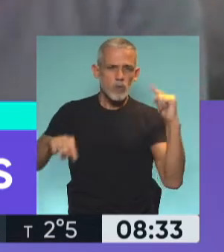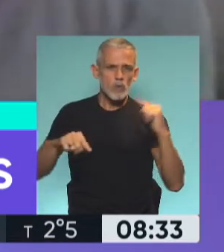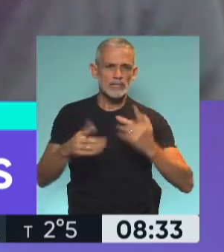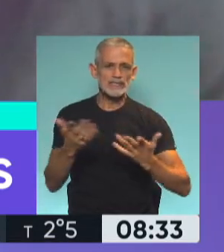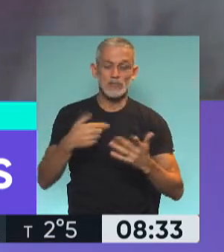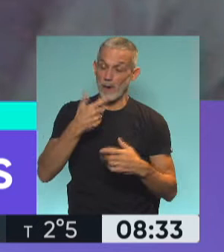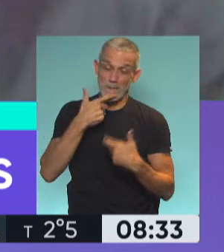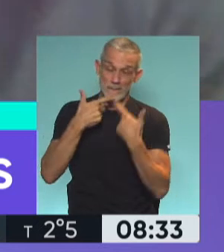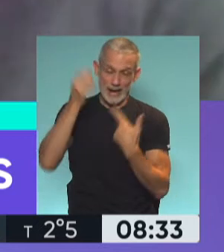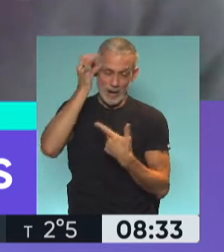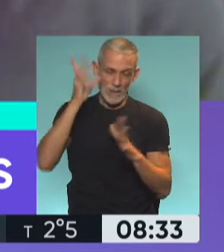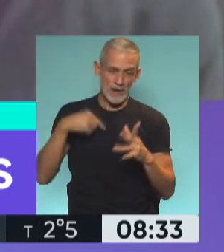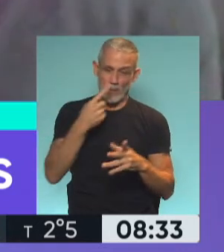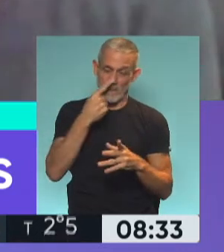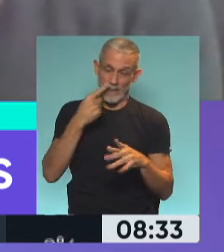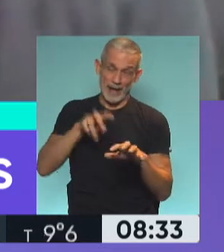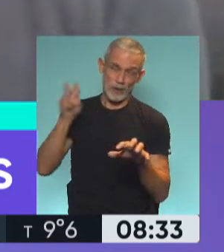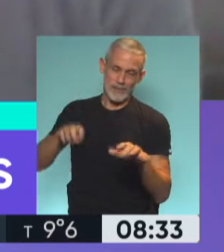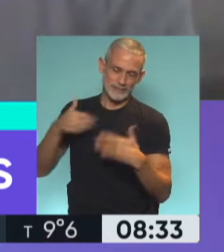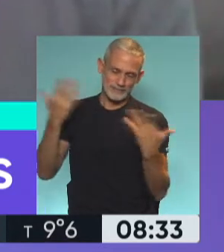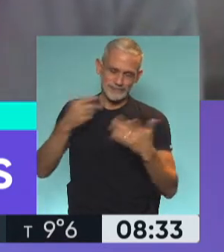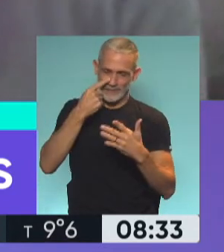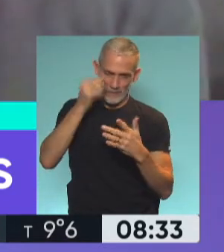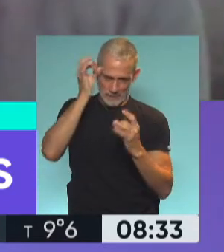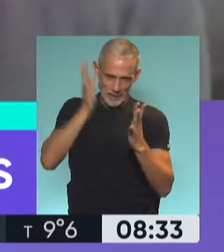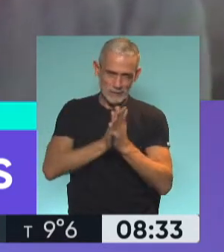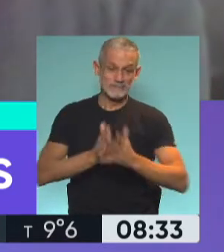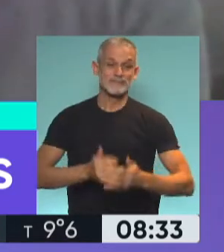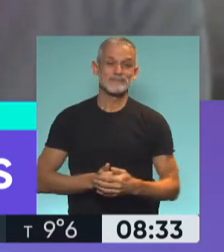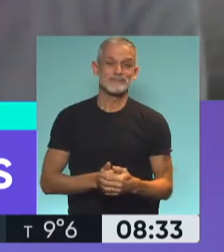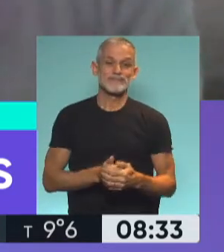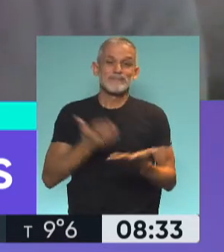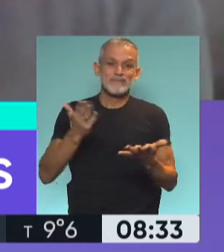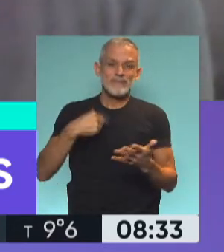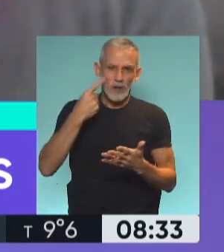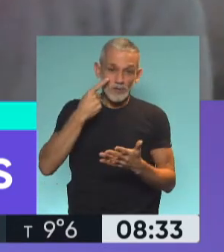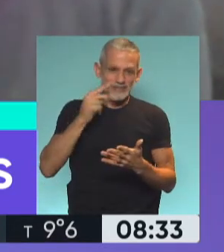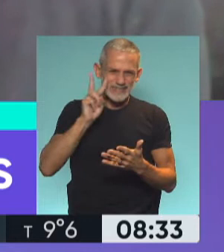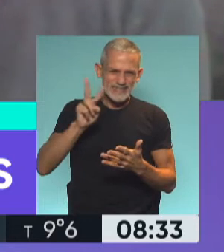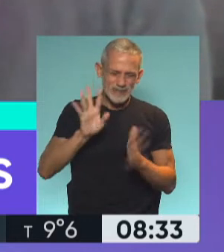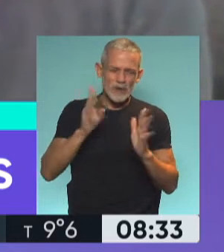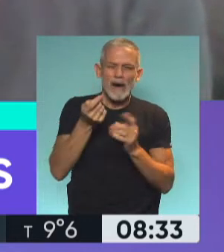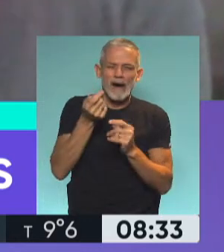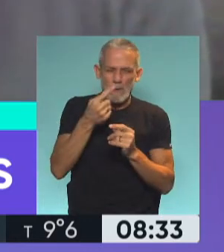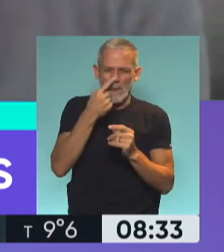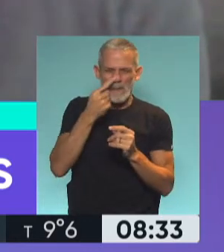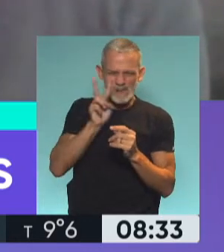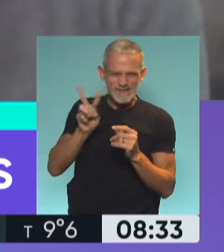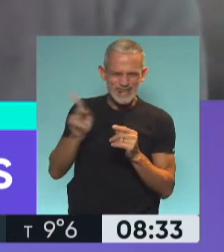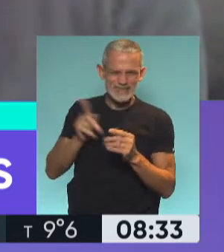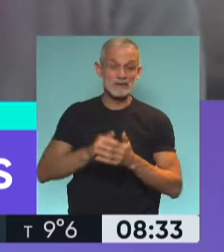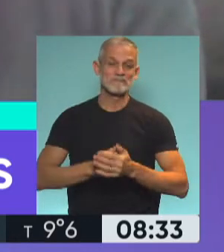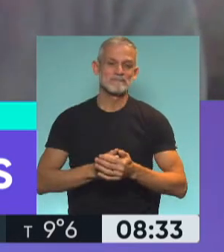Me río, perdón, porque se vino a sentar el perro con nosotros. No sé si la viste la imagen, ¿no? Apenitas. Mirá,